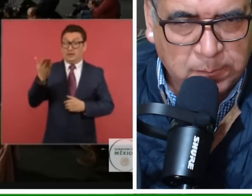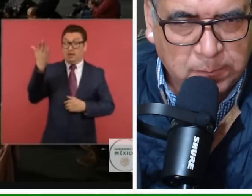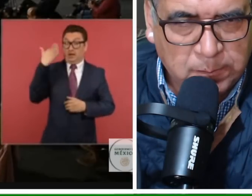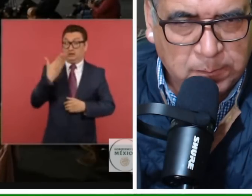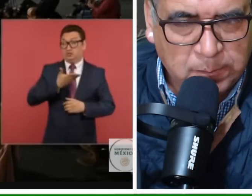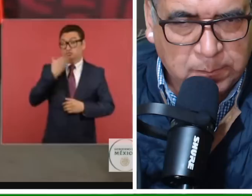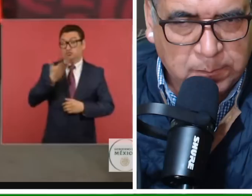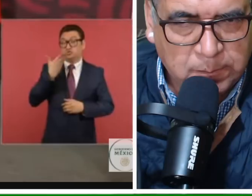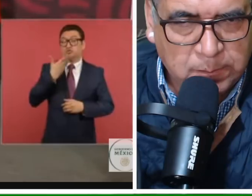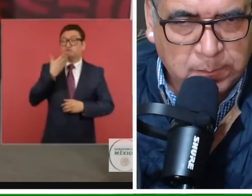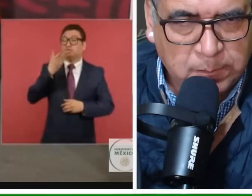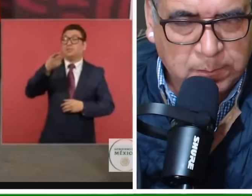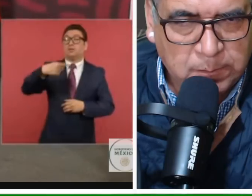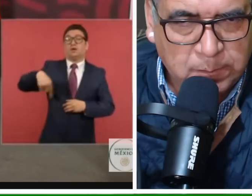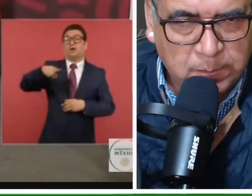proteger